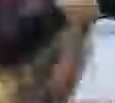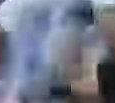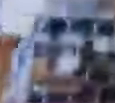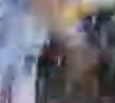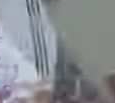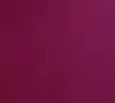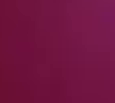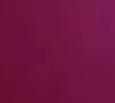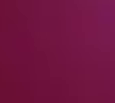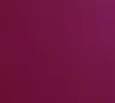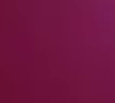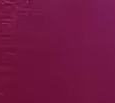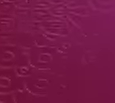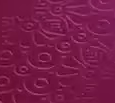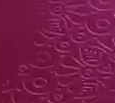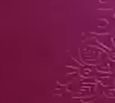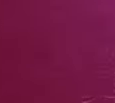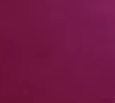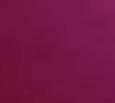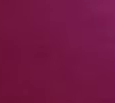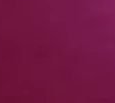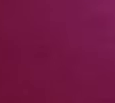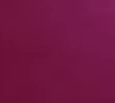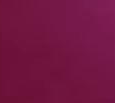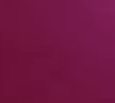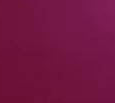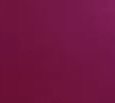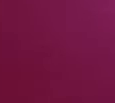Presentamos TBC Mundial, gracias a...